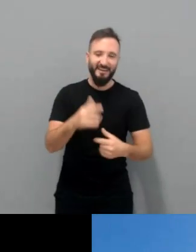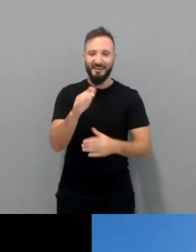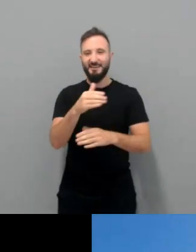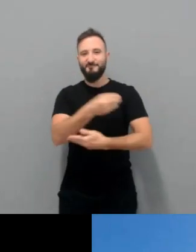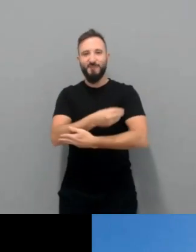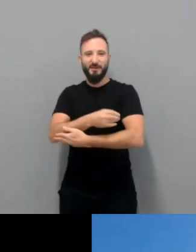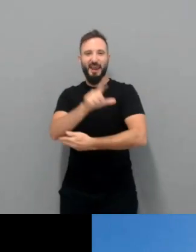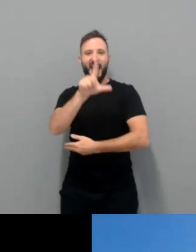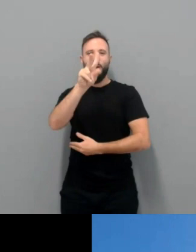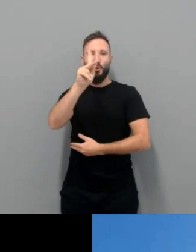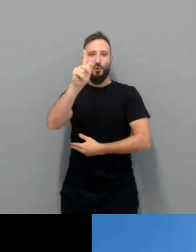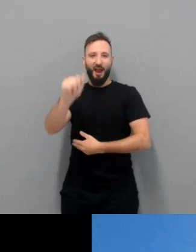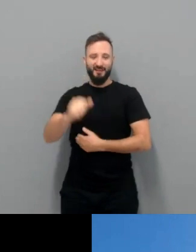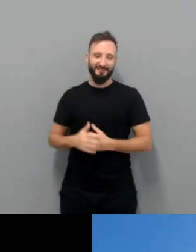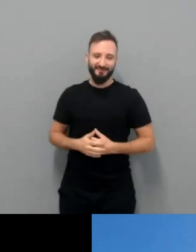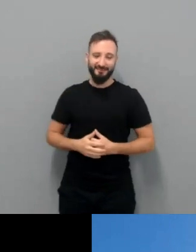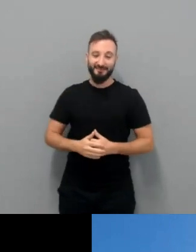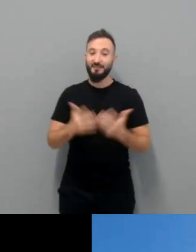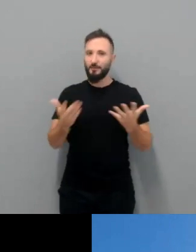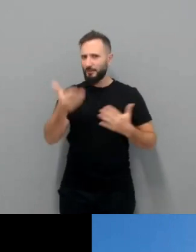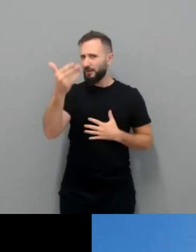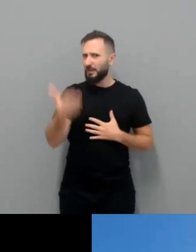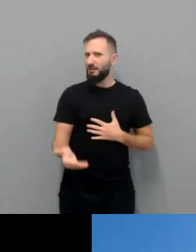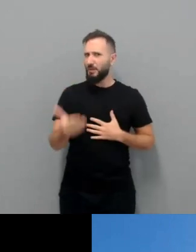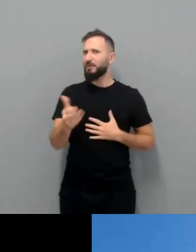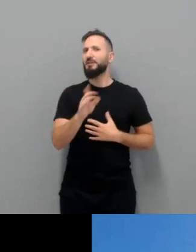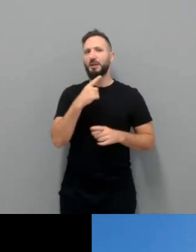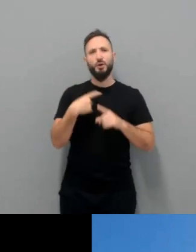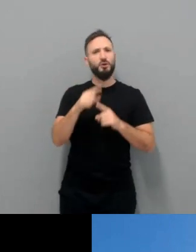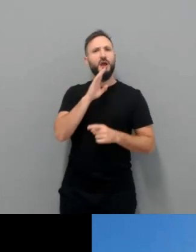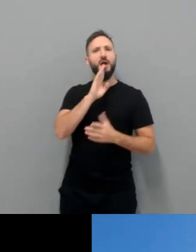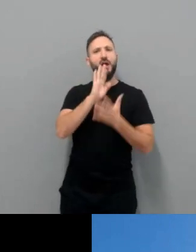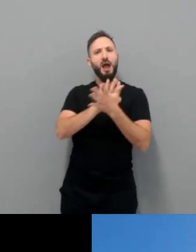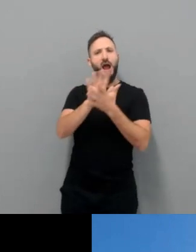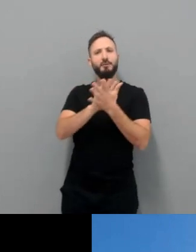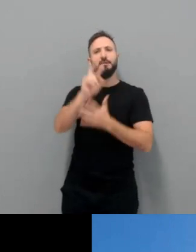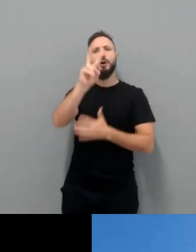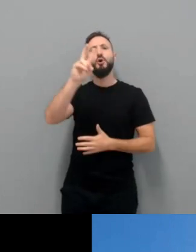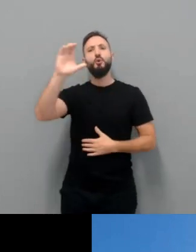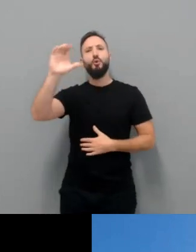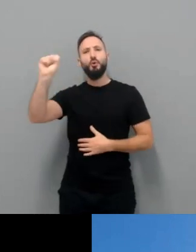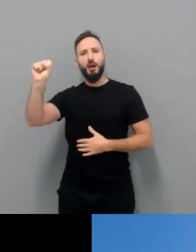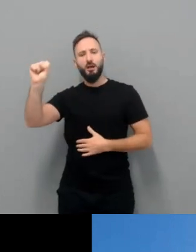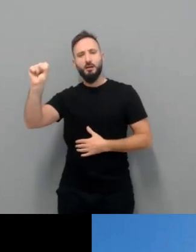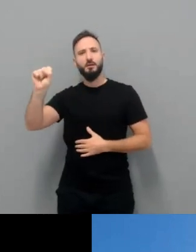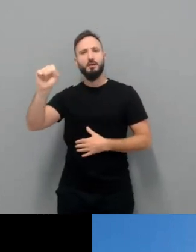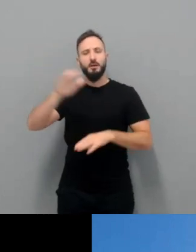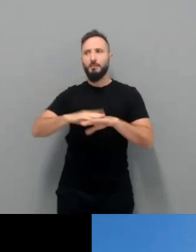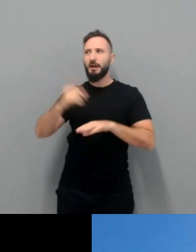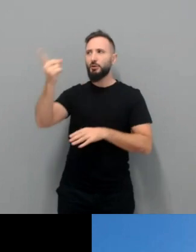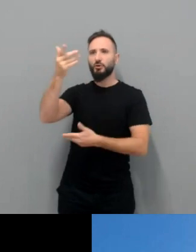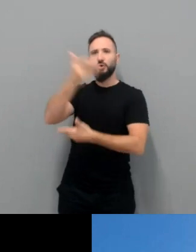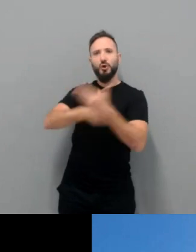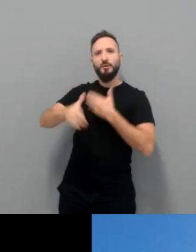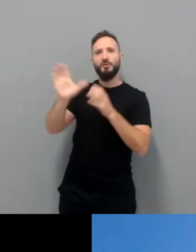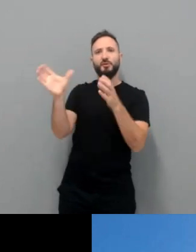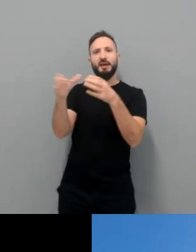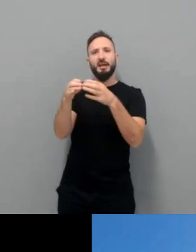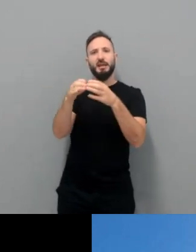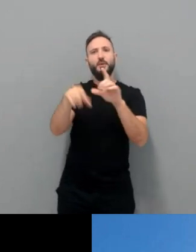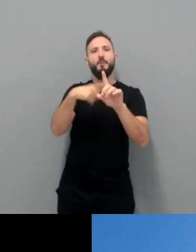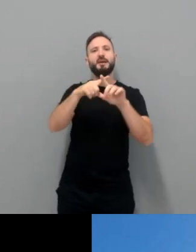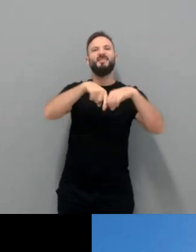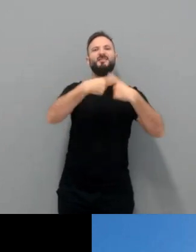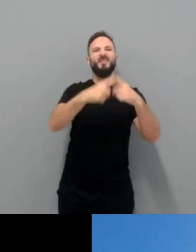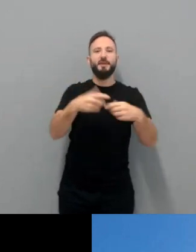Luca. Qué importante una cosa que habéis dicho de la UCA, en la que colaboráis equipo y familia,